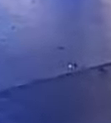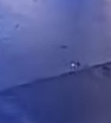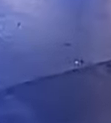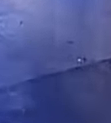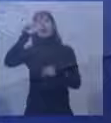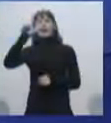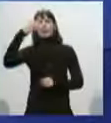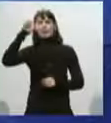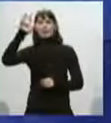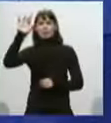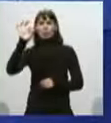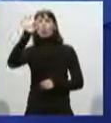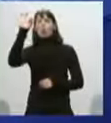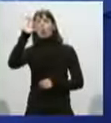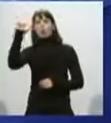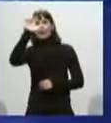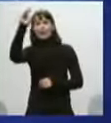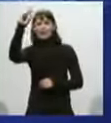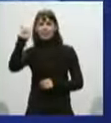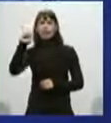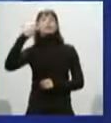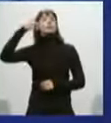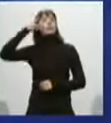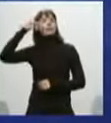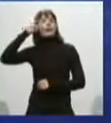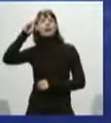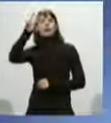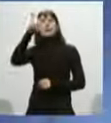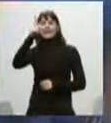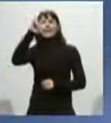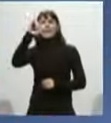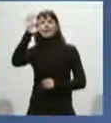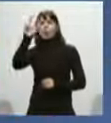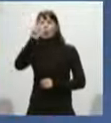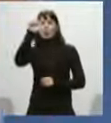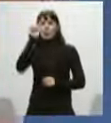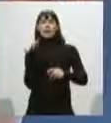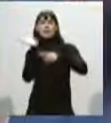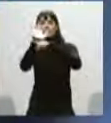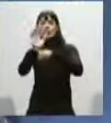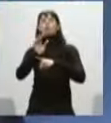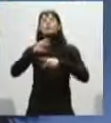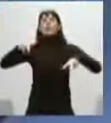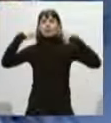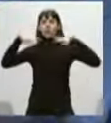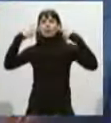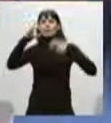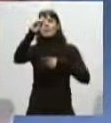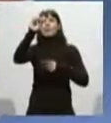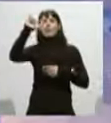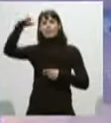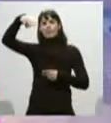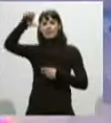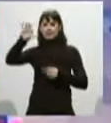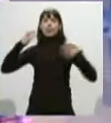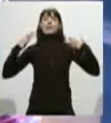Albero Ojeda Hernández, Drag Kiova, representando al restaurante de Dima con la fantasía